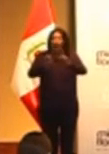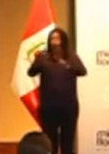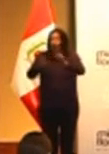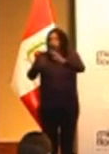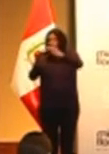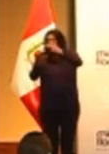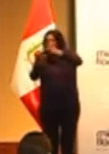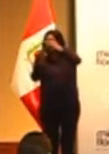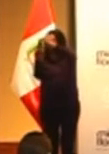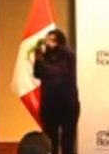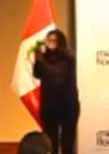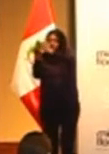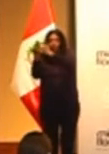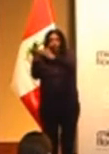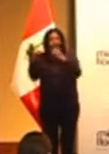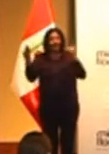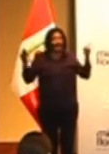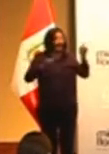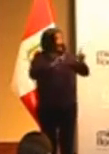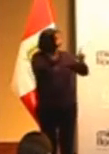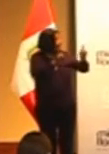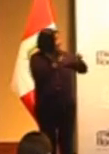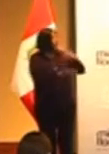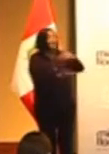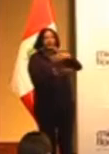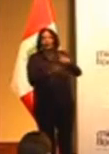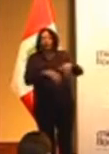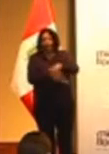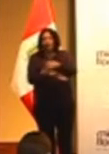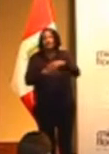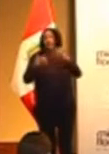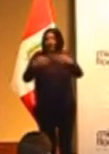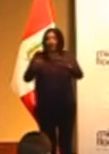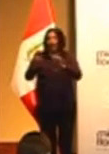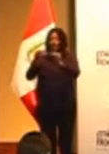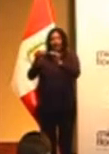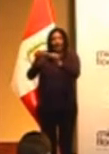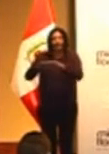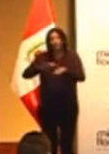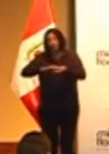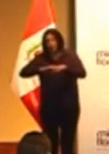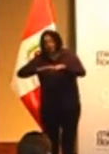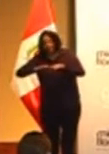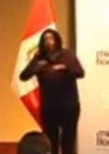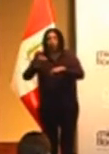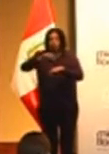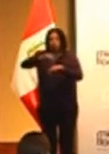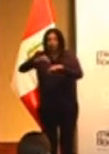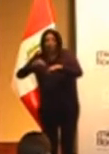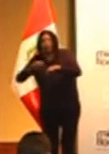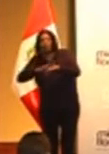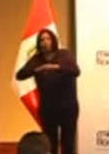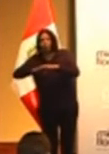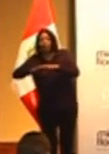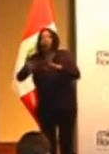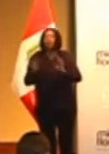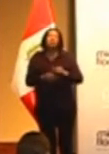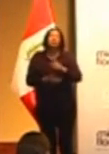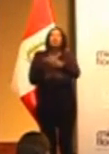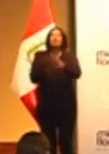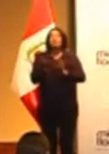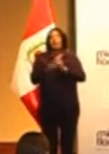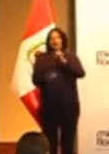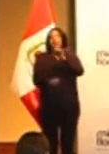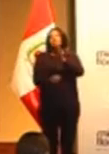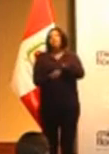algunas de las cuadras, de las calles que ya han sido intervenidas o parchadas o tratadas. Como parte